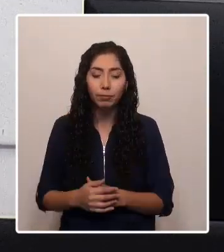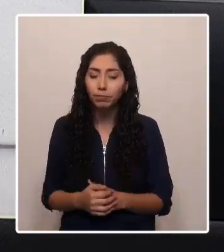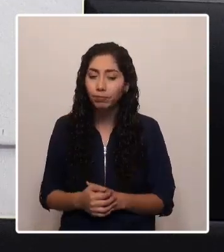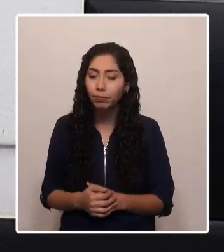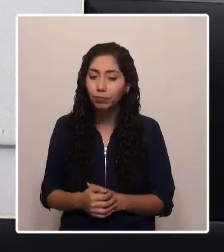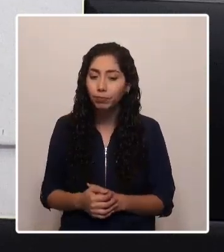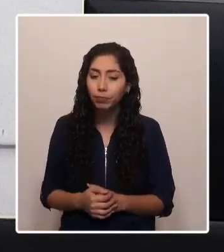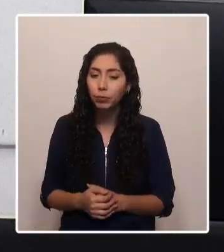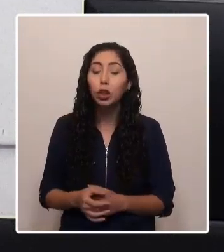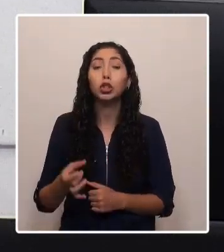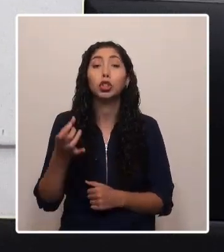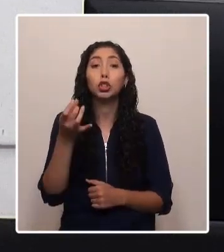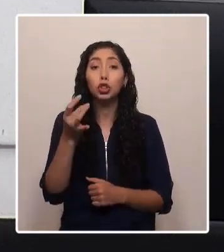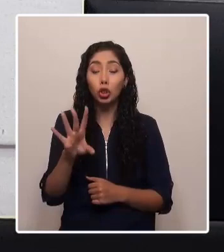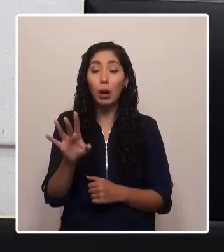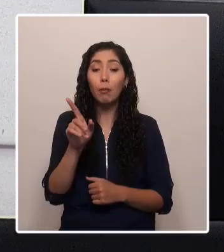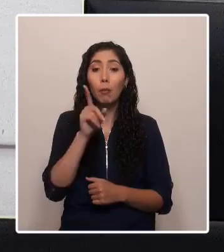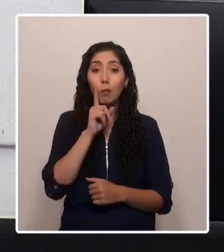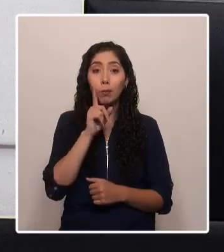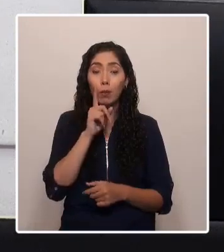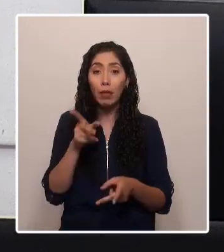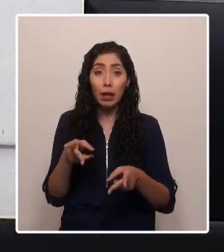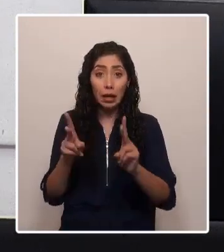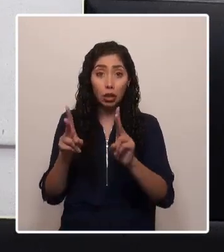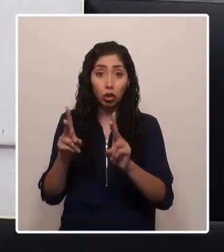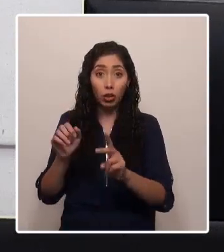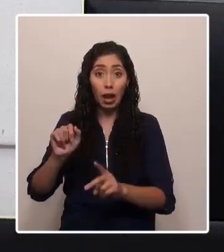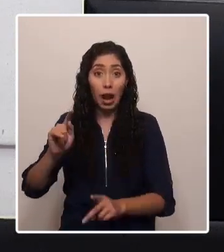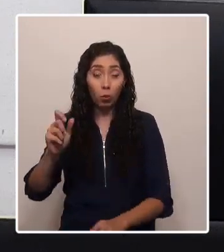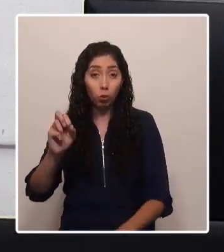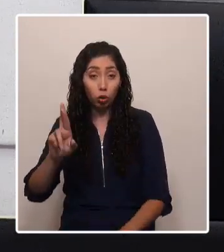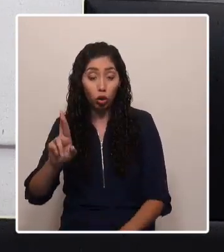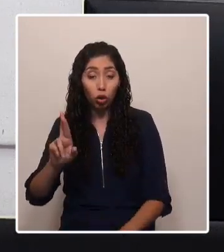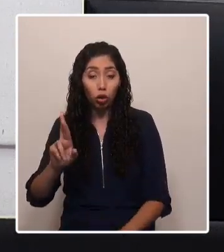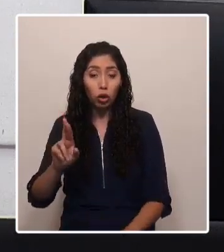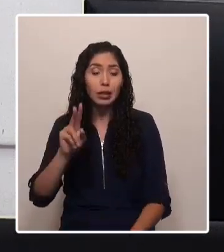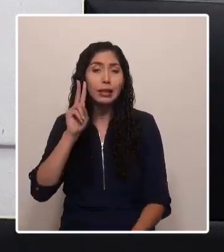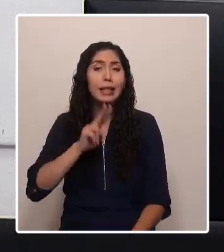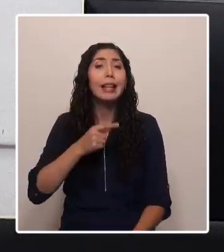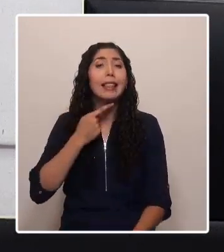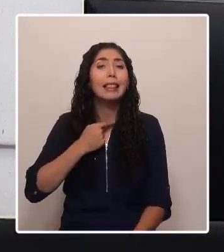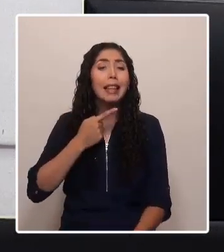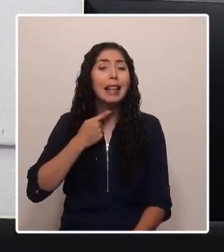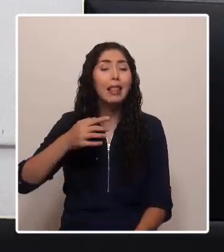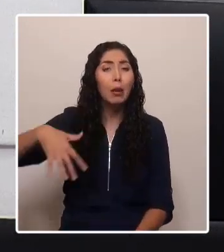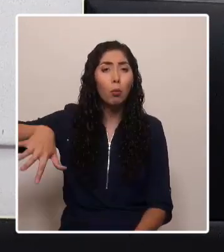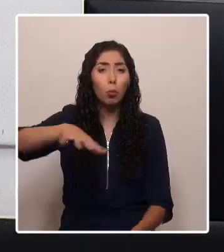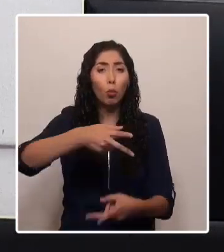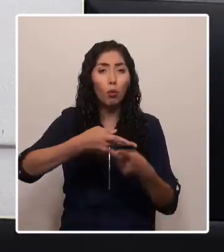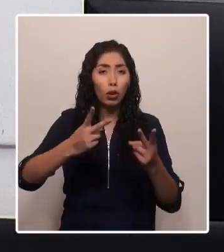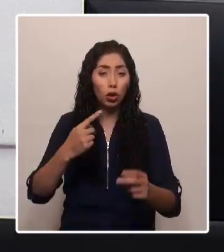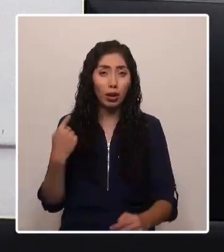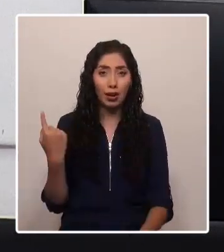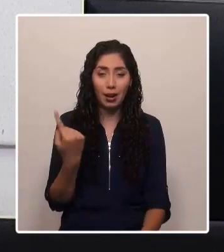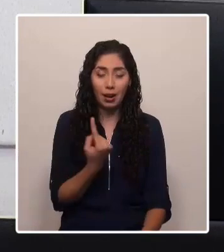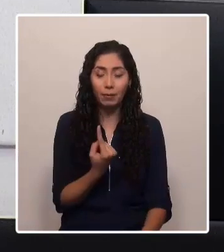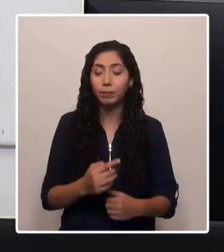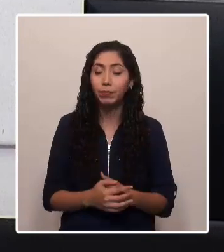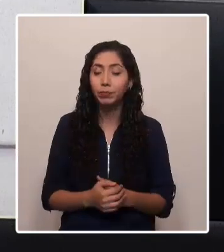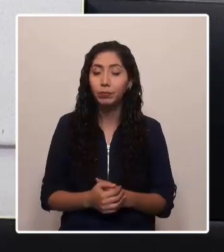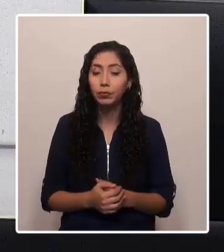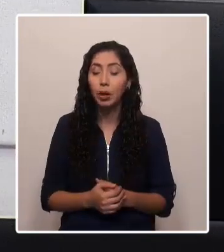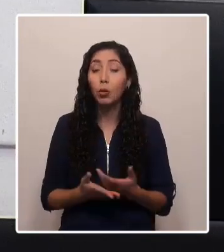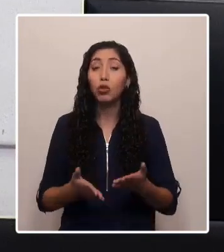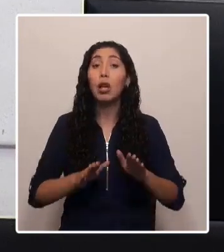titulares de derecho de autor, pero no el interés de las instituciones culturales y del público en general de gozar de las culturas y los conocimientos. Por lo tanto, espero que sea